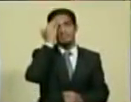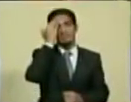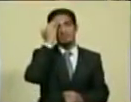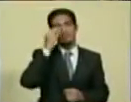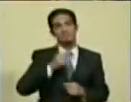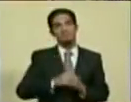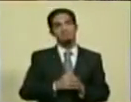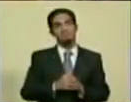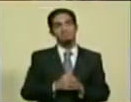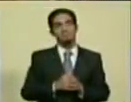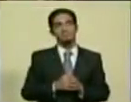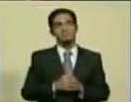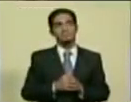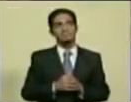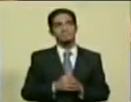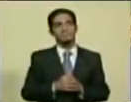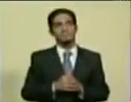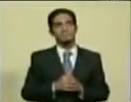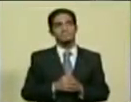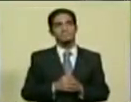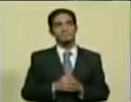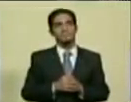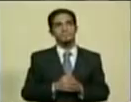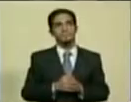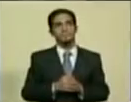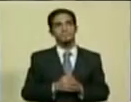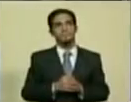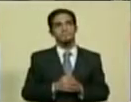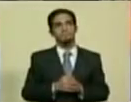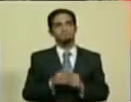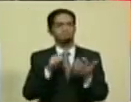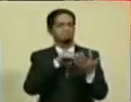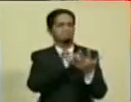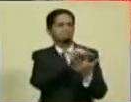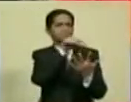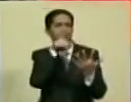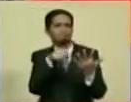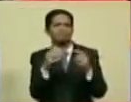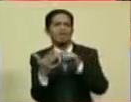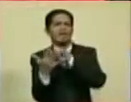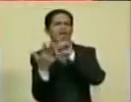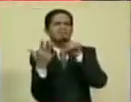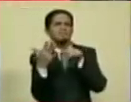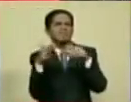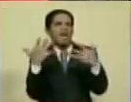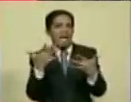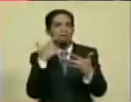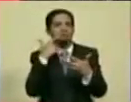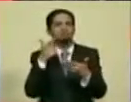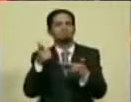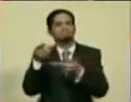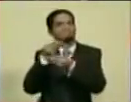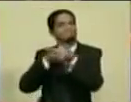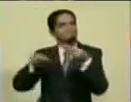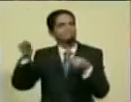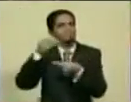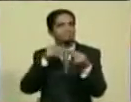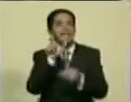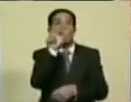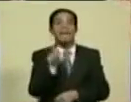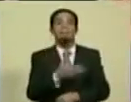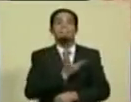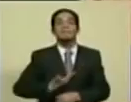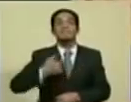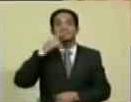que una de las líneas estratégicas precisamente es la política cambiaria. El presidente Nicolás Maduro ha